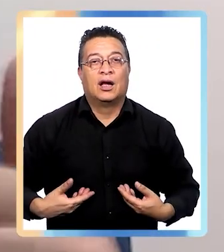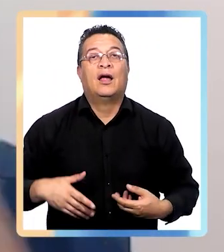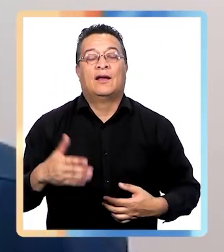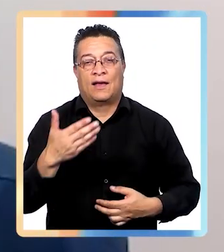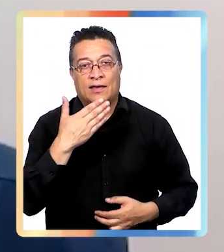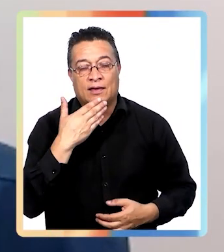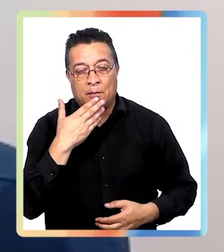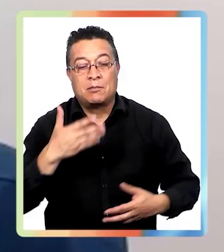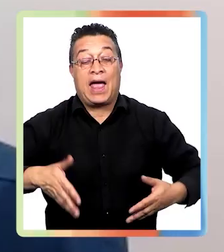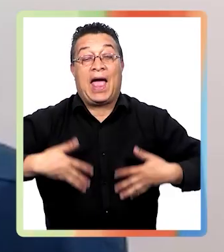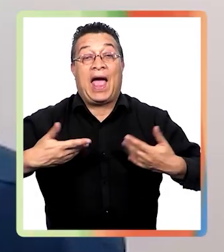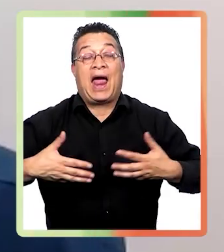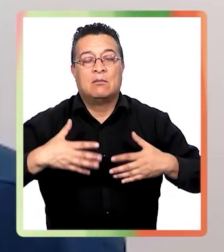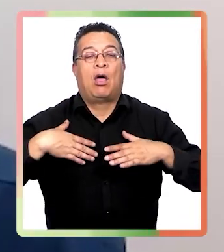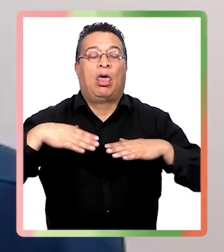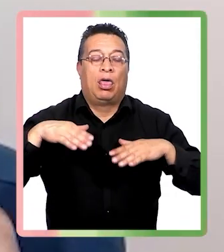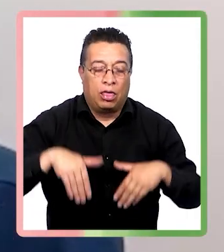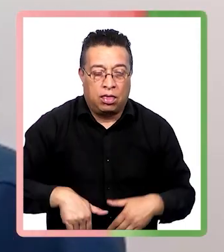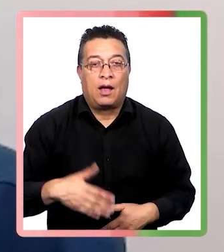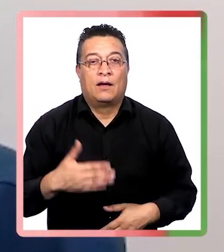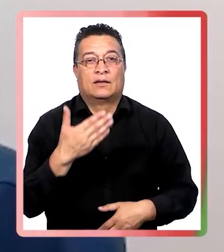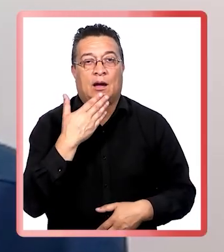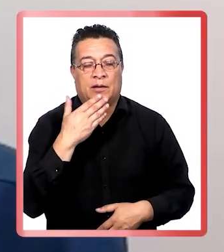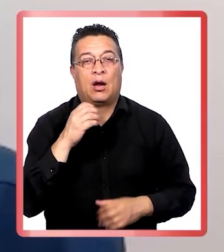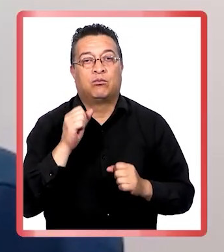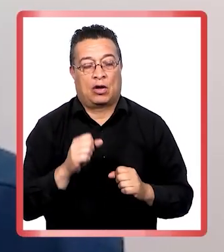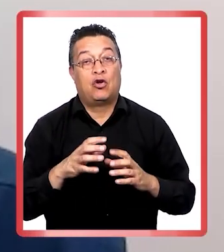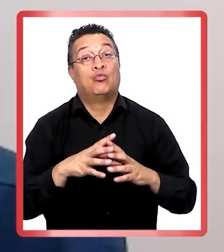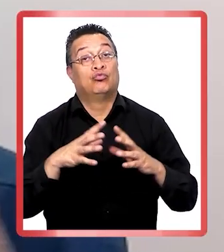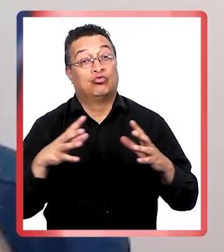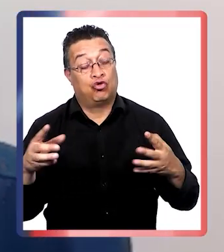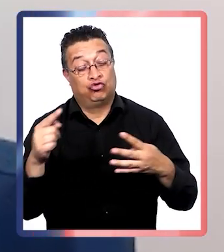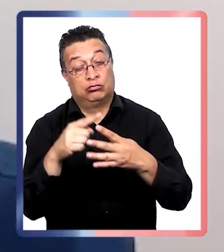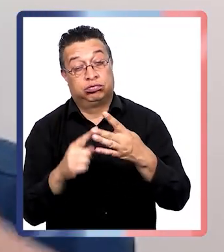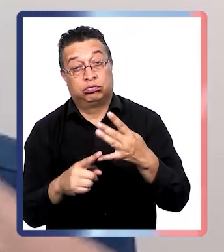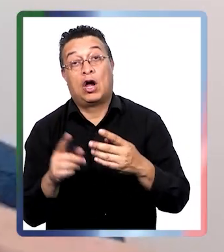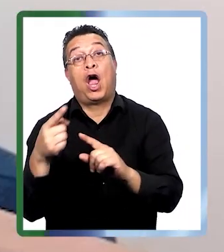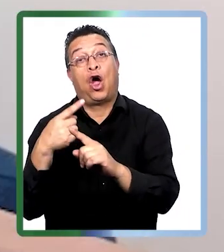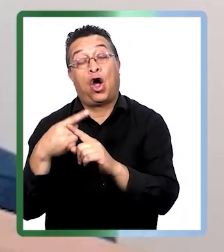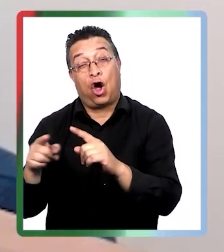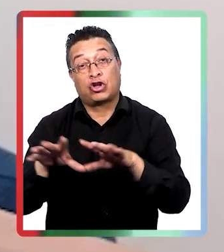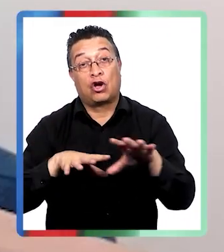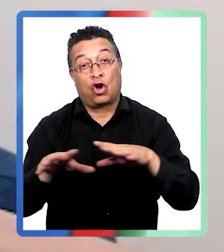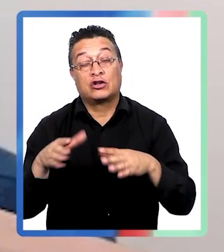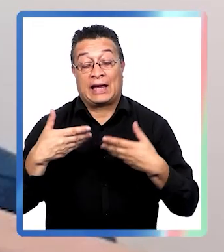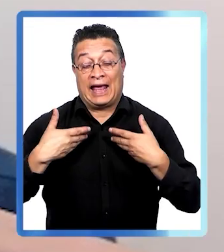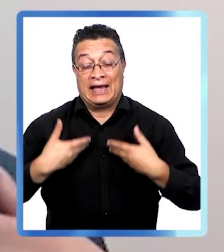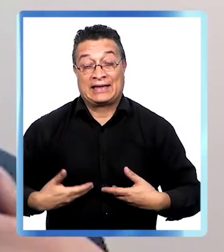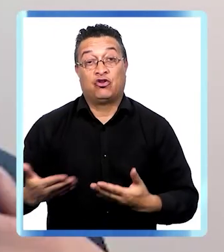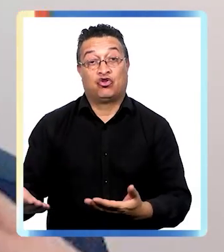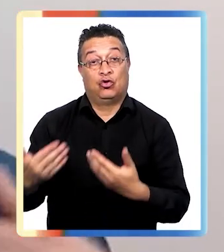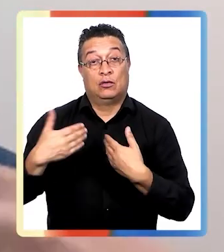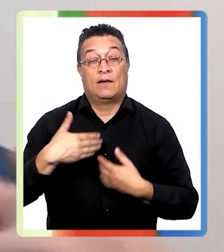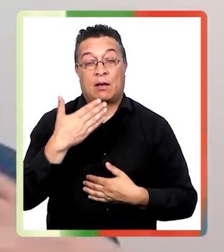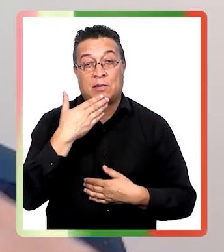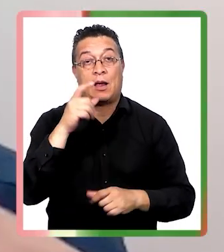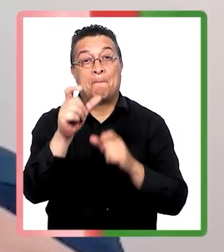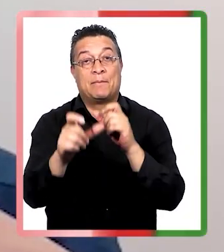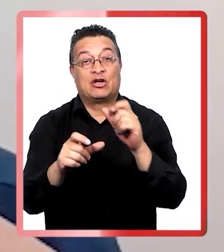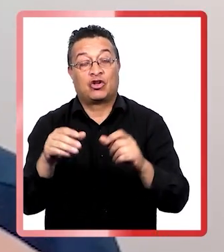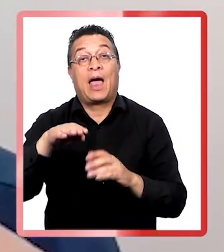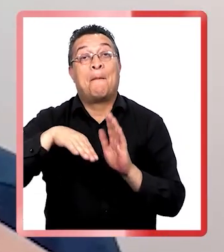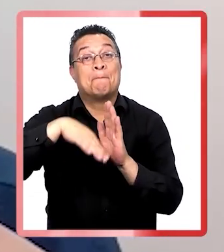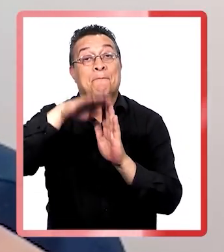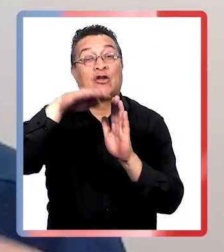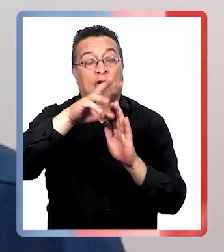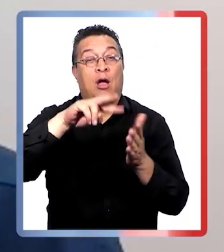Y también los estados, sobre todo del ánimo, estados depresivos, pueden provocar cansancio. Hay otras cosas que la gente cree es cansancio, pero ojo, sobre todo las personas mayores